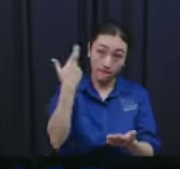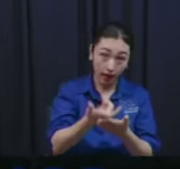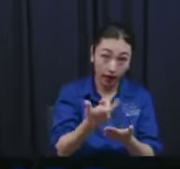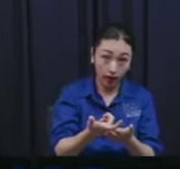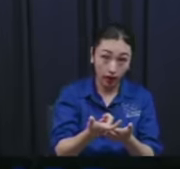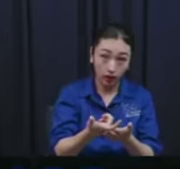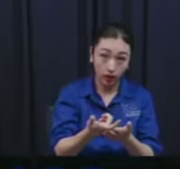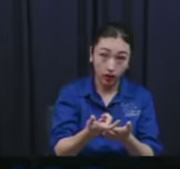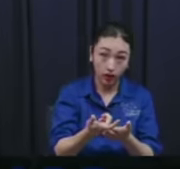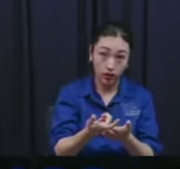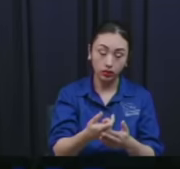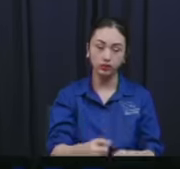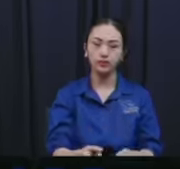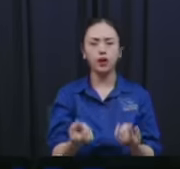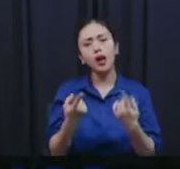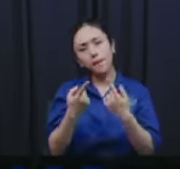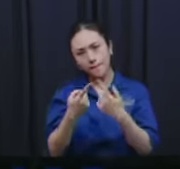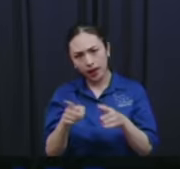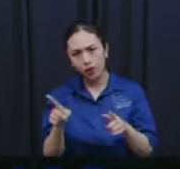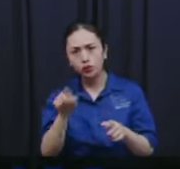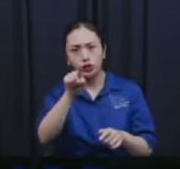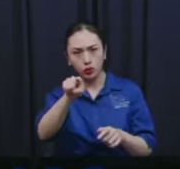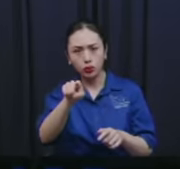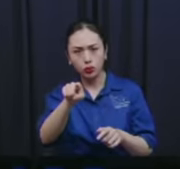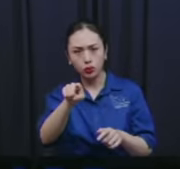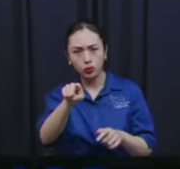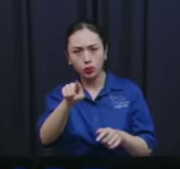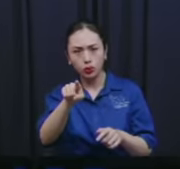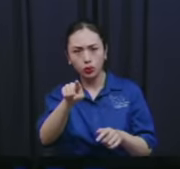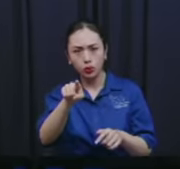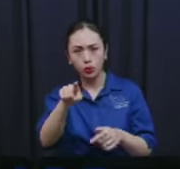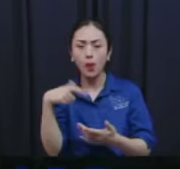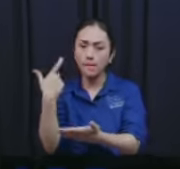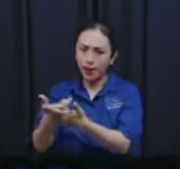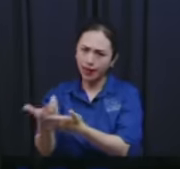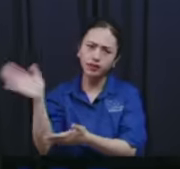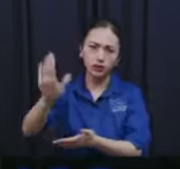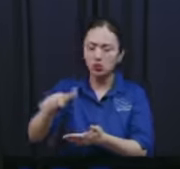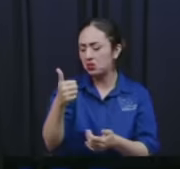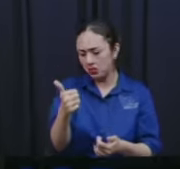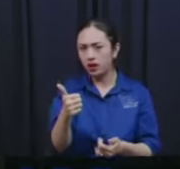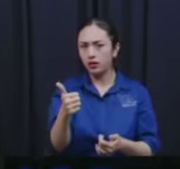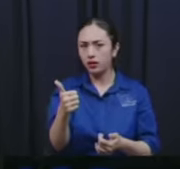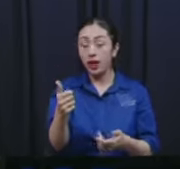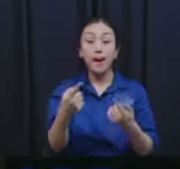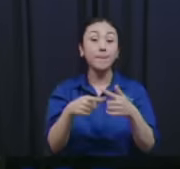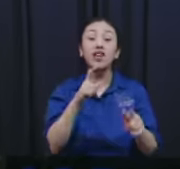y pagar pero lo óptimo es no deber